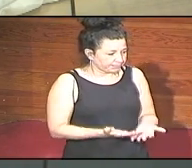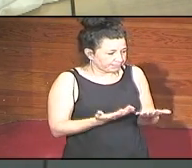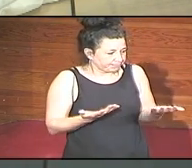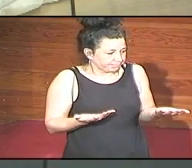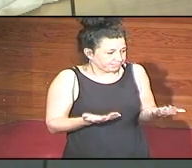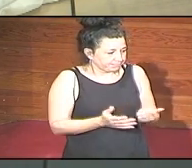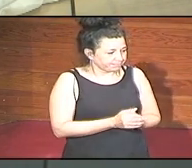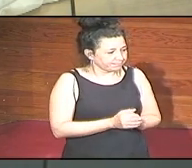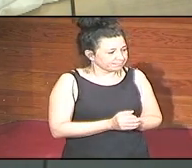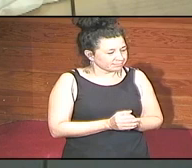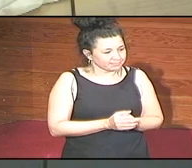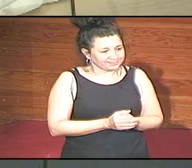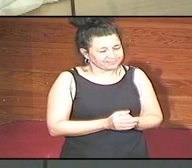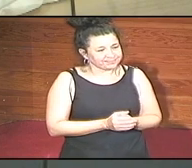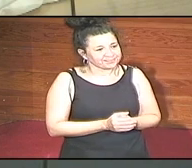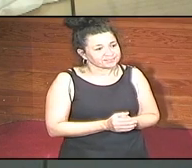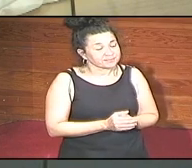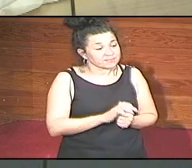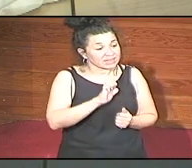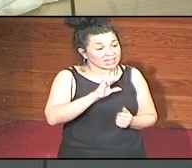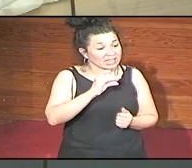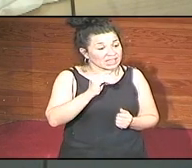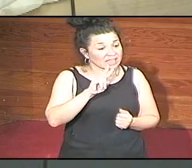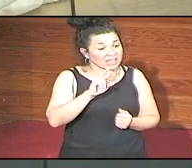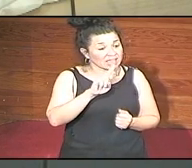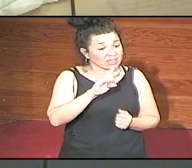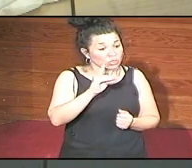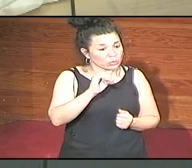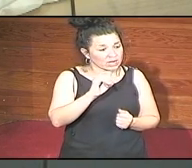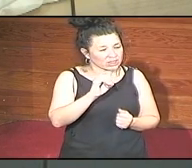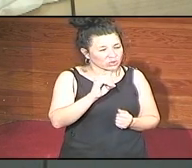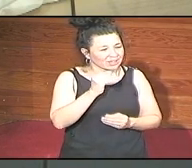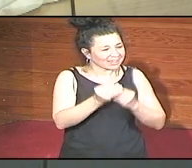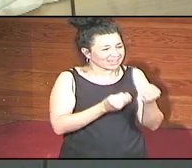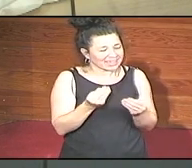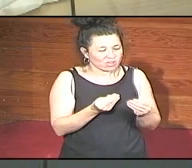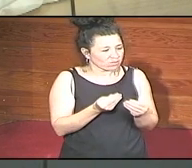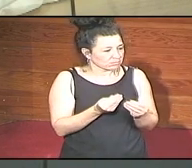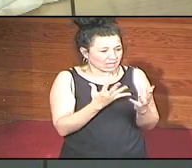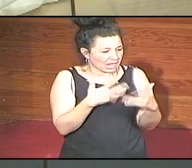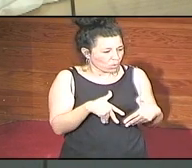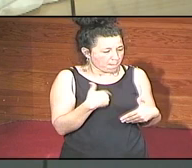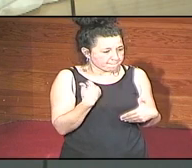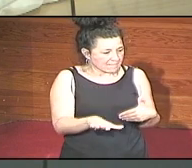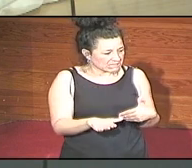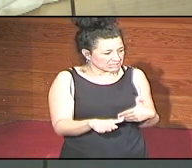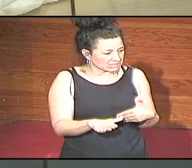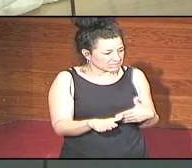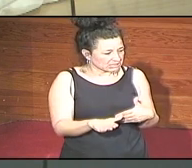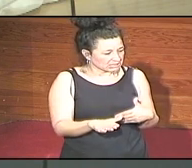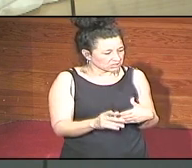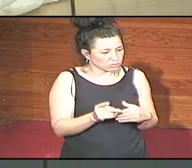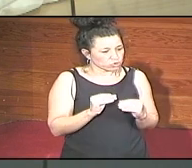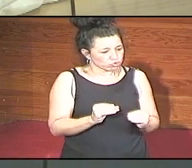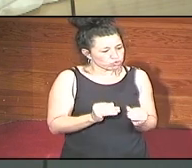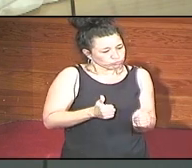lo que pasa es que lo que hizo eduardo de santos es calcular más porque puso a su del final como a su escudero el